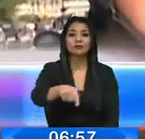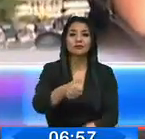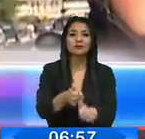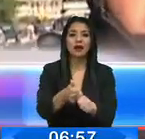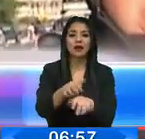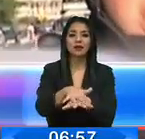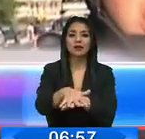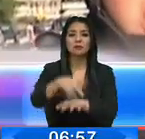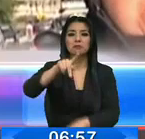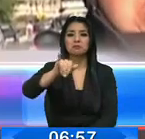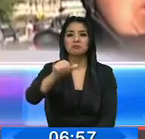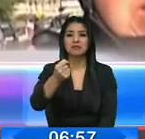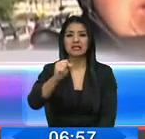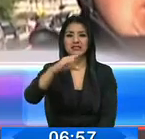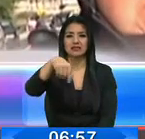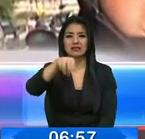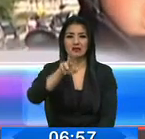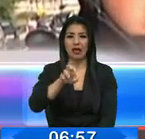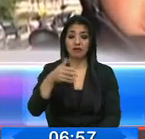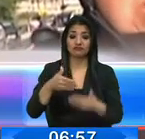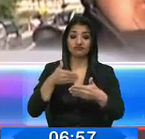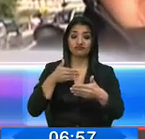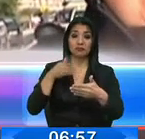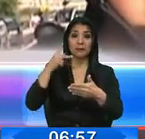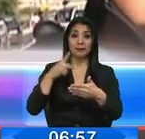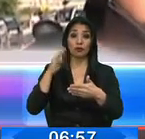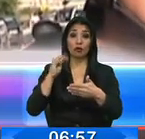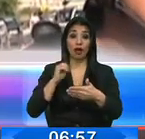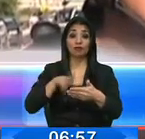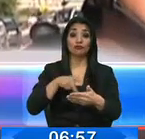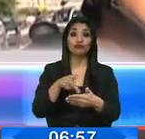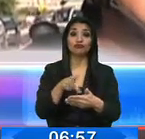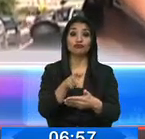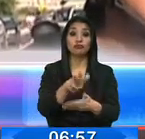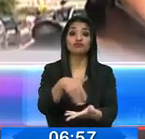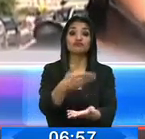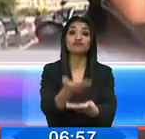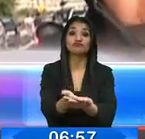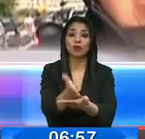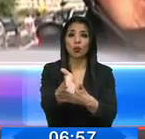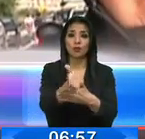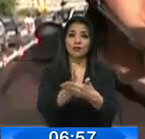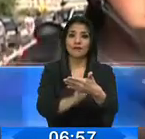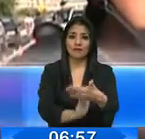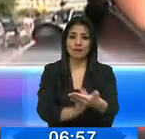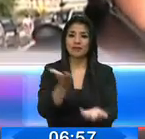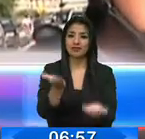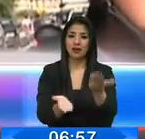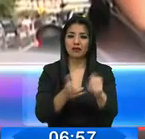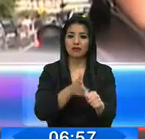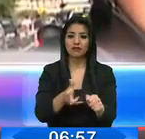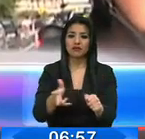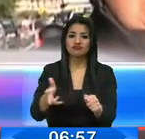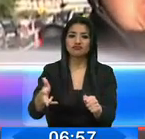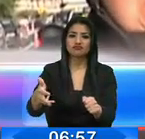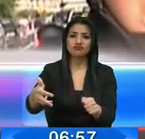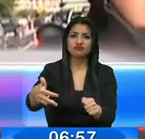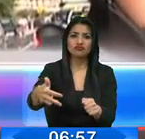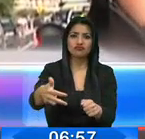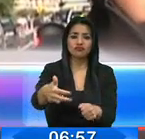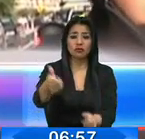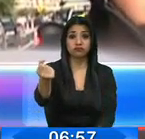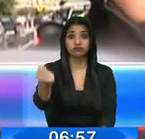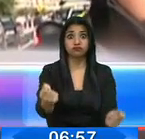venía desde el sector de Pedro Moncayo hacia el sector de Guayabamba, por lo que en la curva pierde pista y